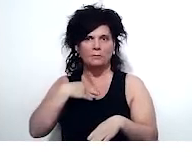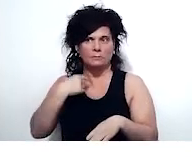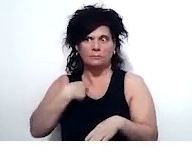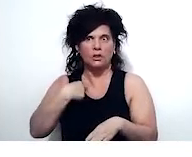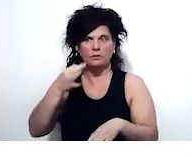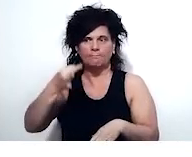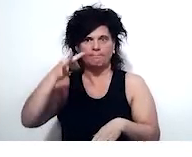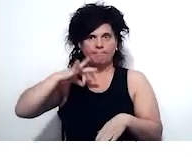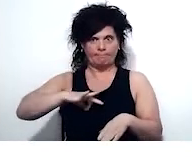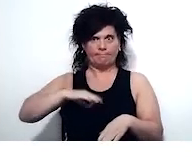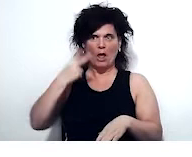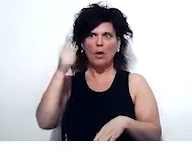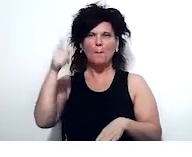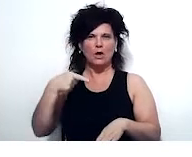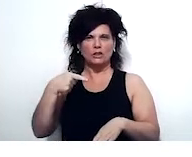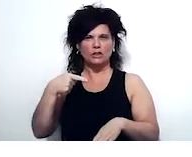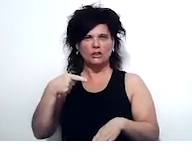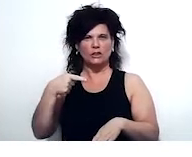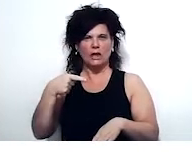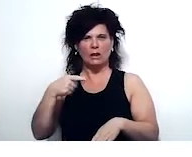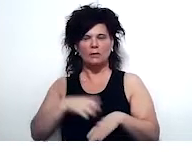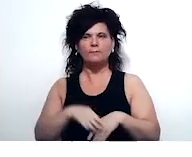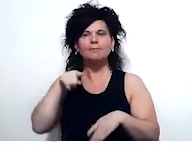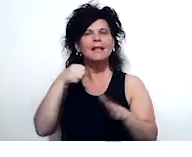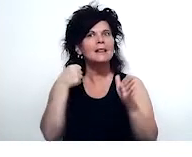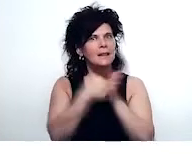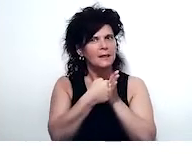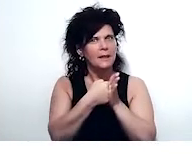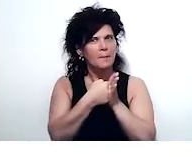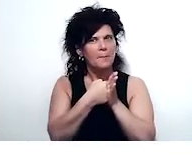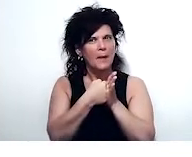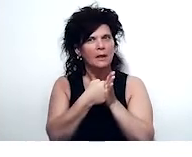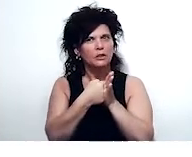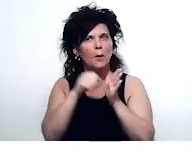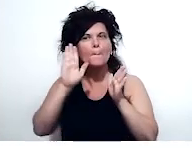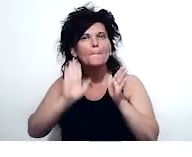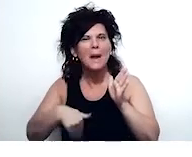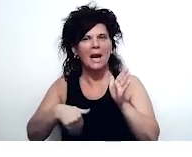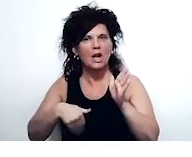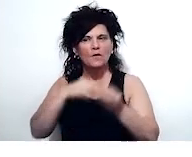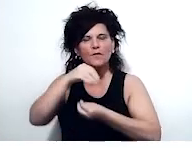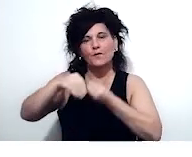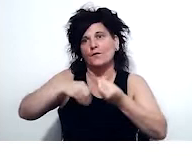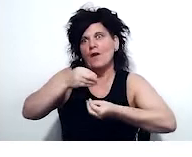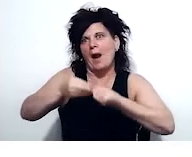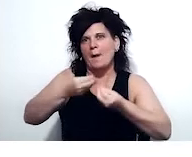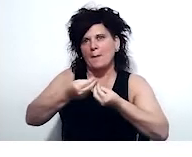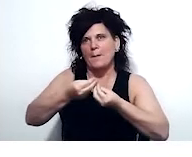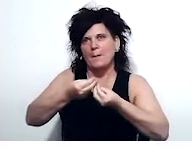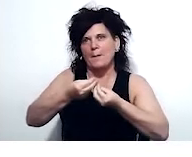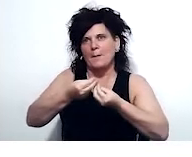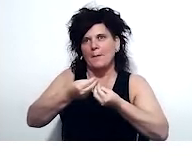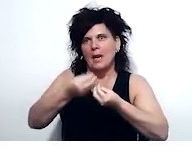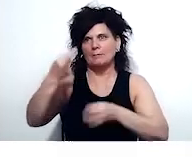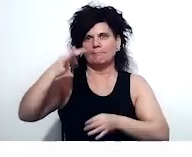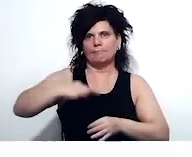ingresos. Ahora, fíjense que este impacto es menor en las familias